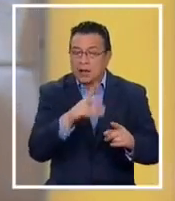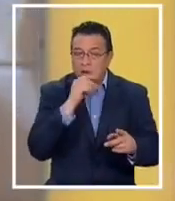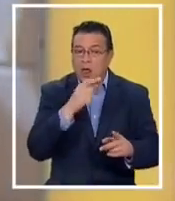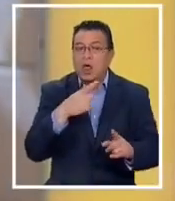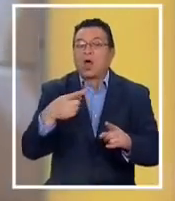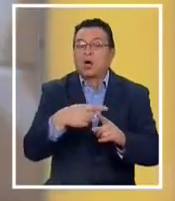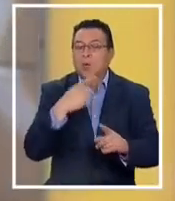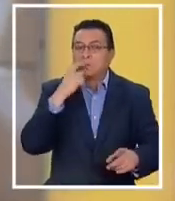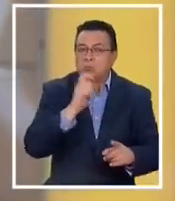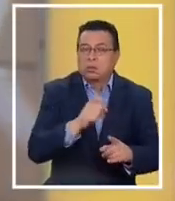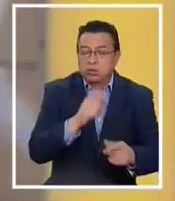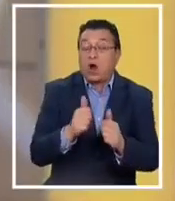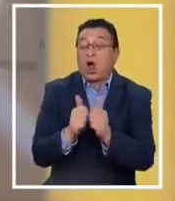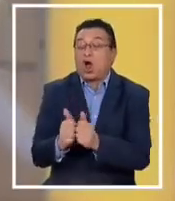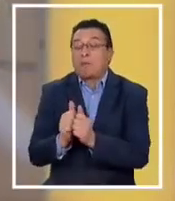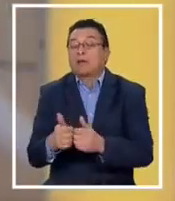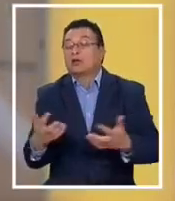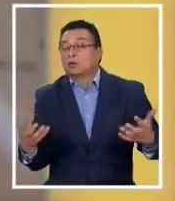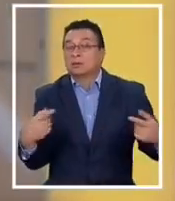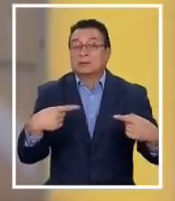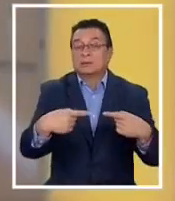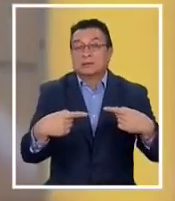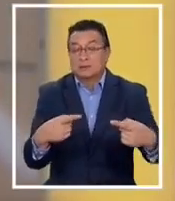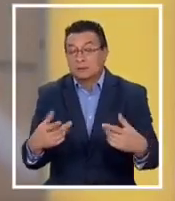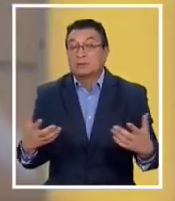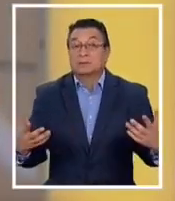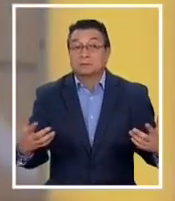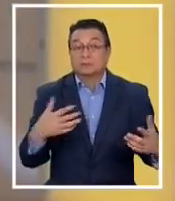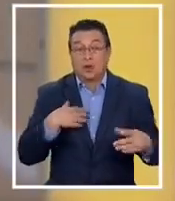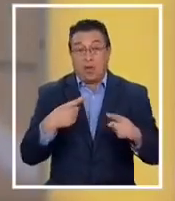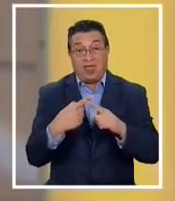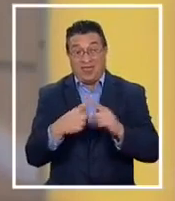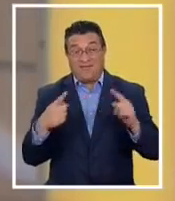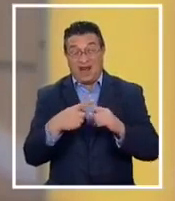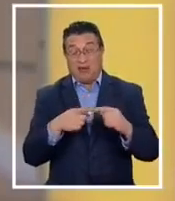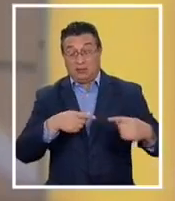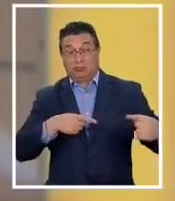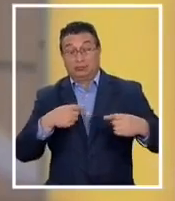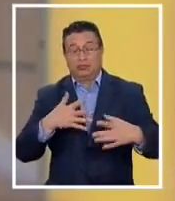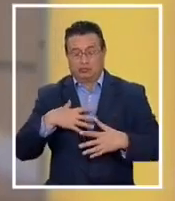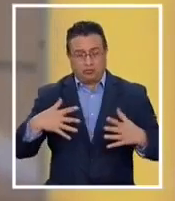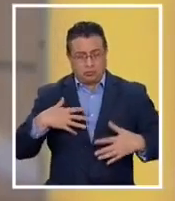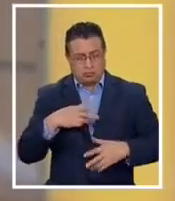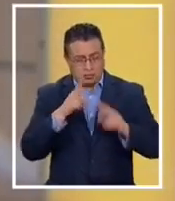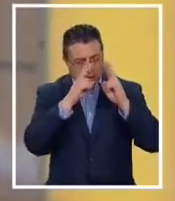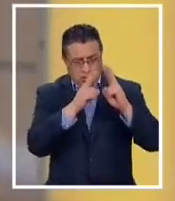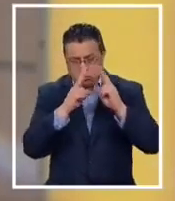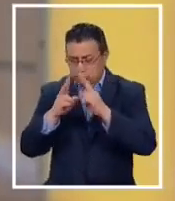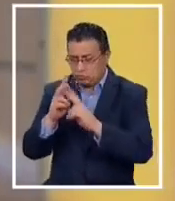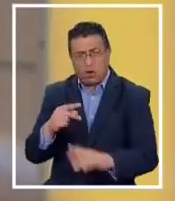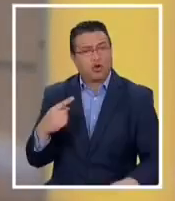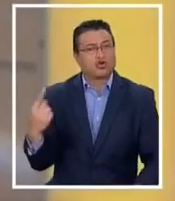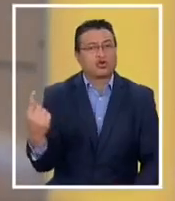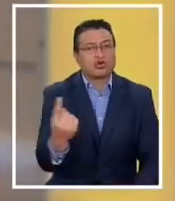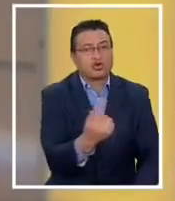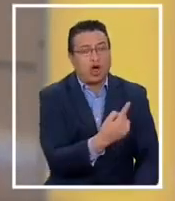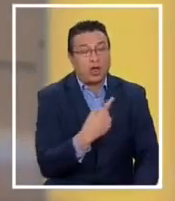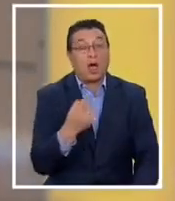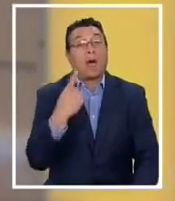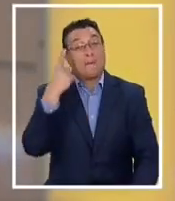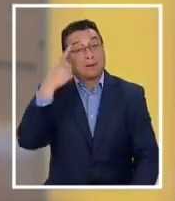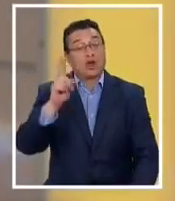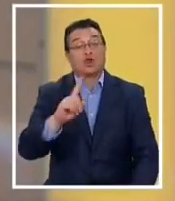tener como compañero en una primaria de hecho yo a pesar de diferencias grande es si los súper respetuoso con todo y lo que si no